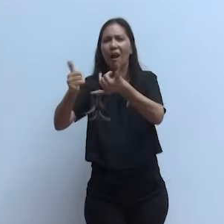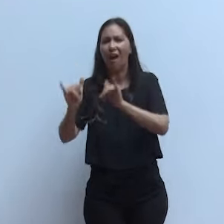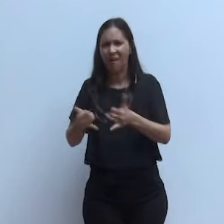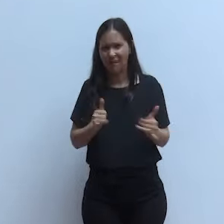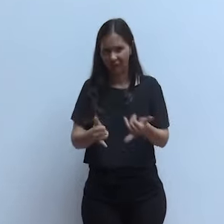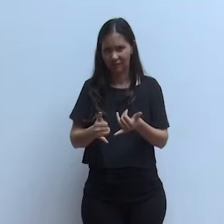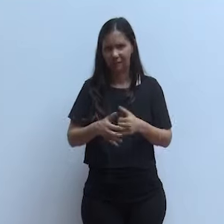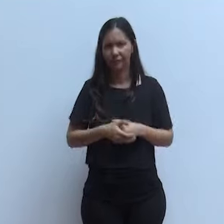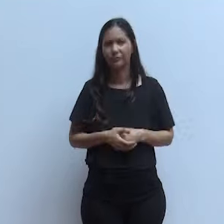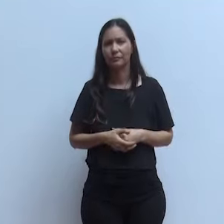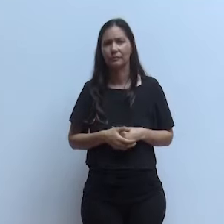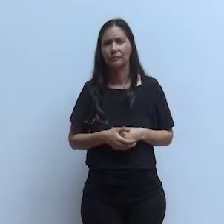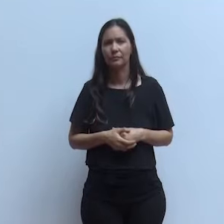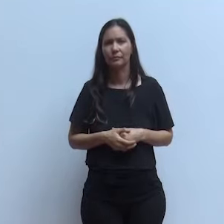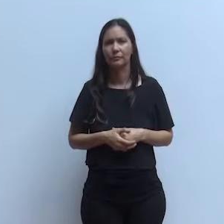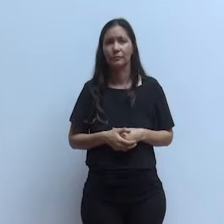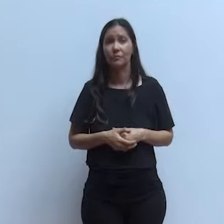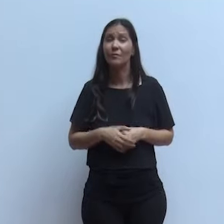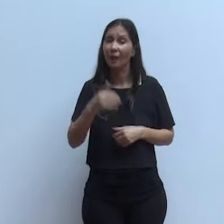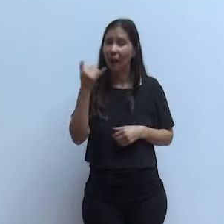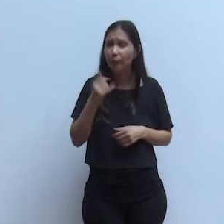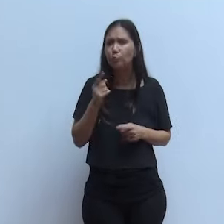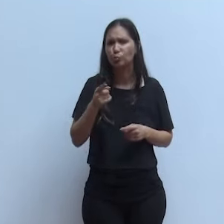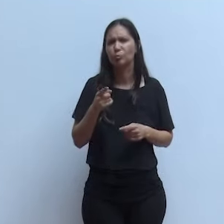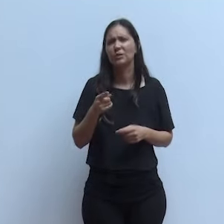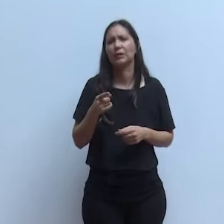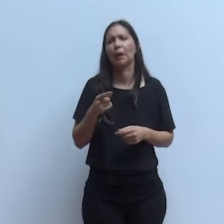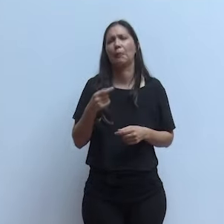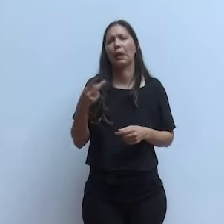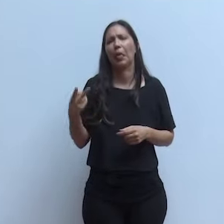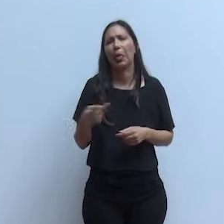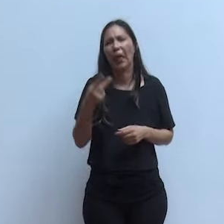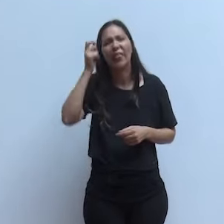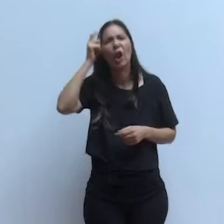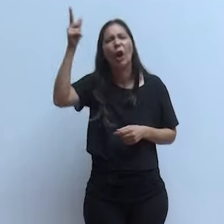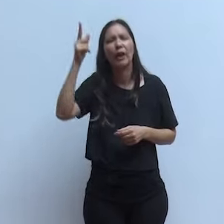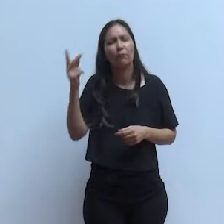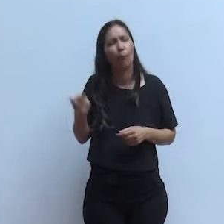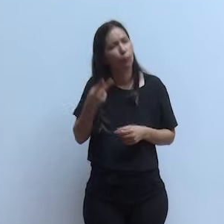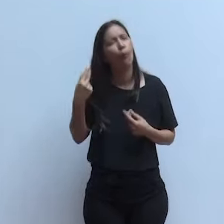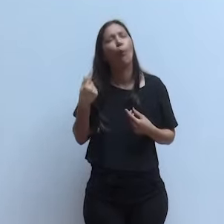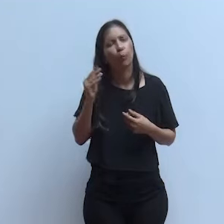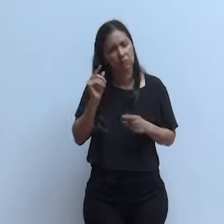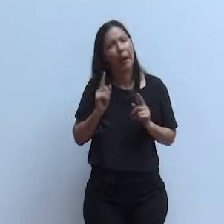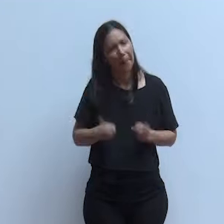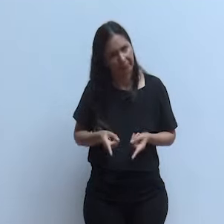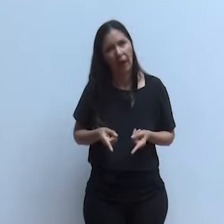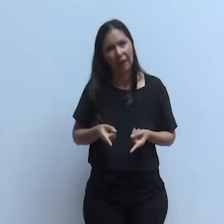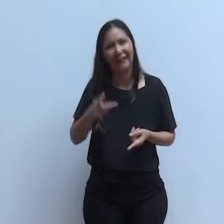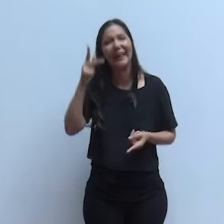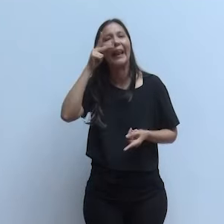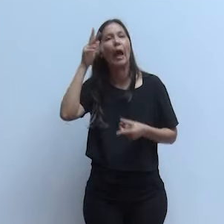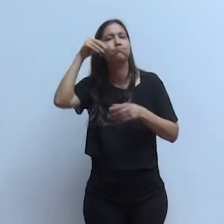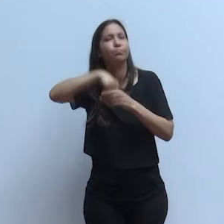hay hubo hubo y hay mucha chatarra ideológica en el kissnerismo